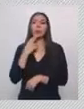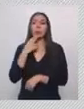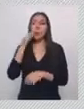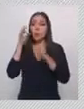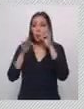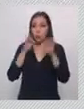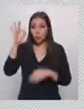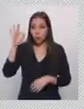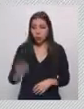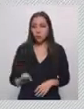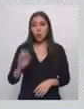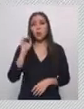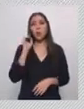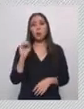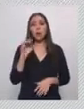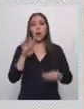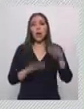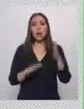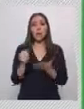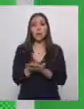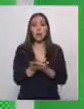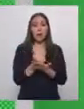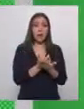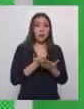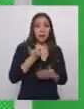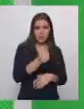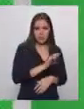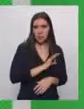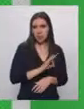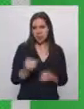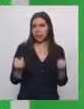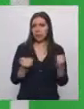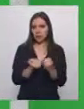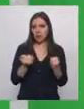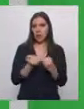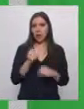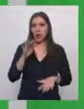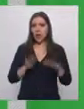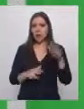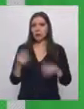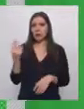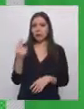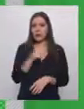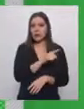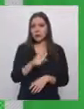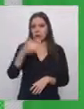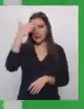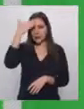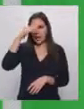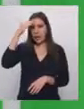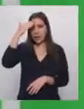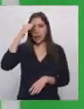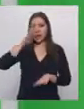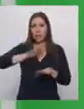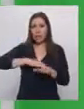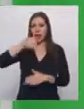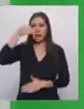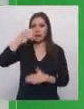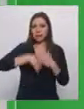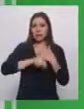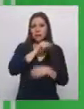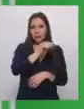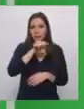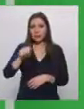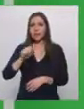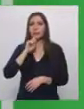inclusive para pagar su misma tarjeta de crédito, también se puede hacer. Entonces es importante que también conozcan estas situaciones. Y lo otro, las